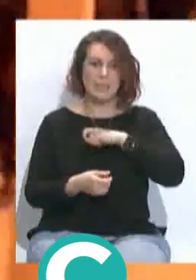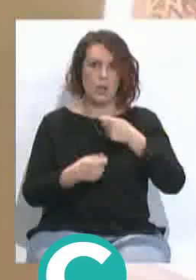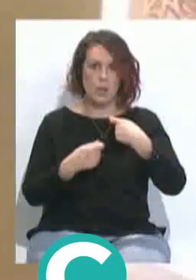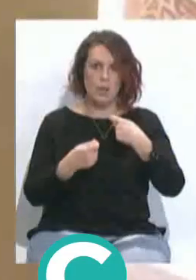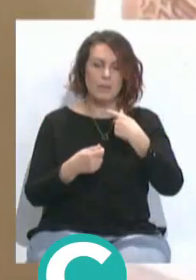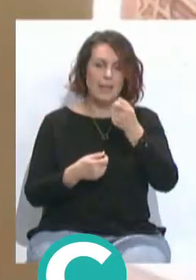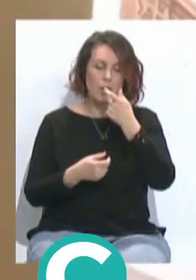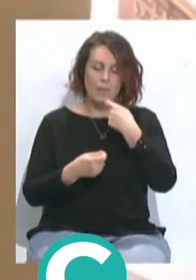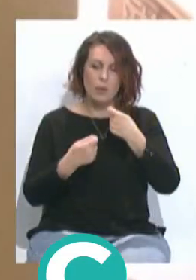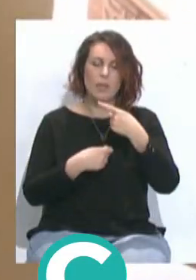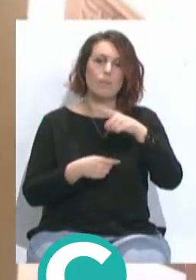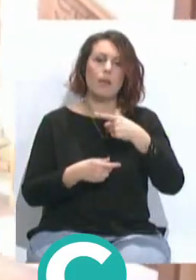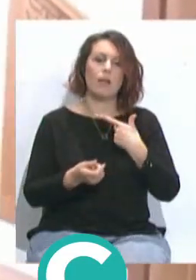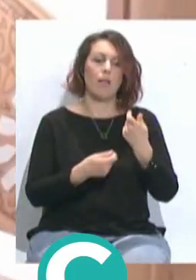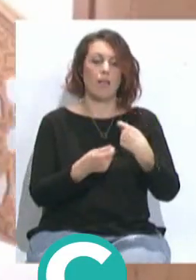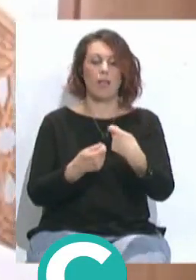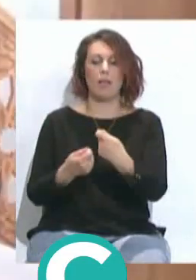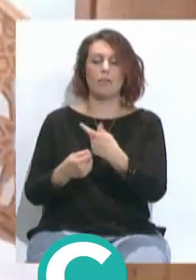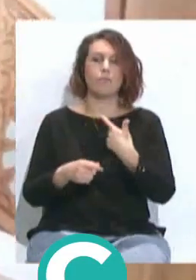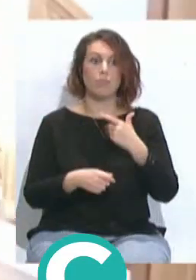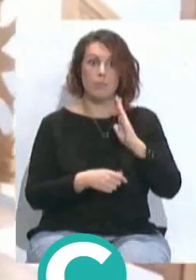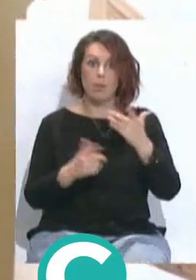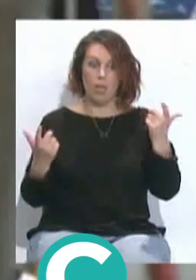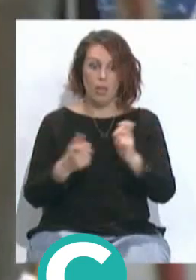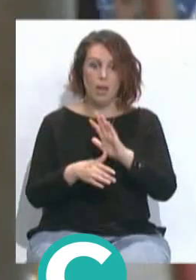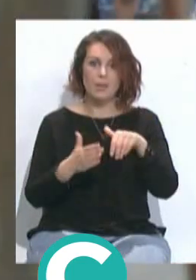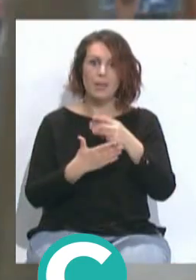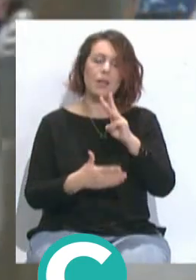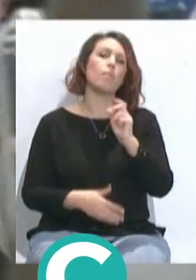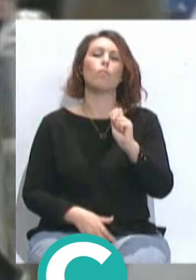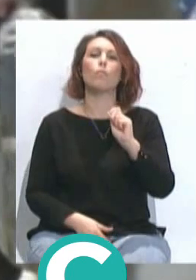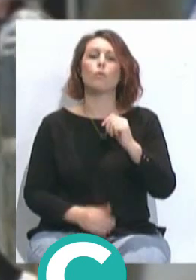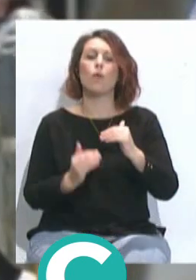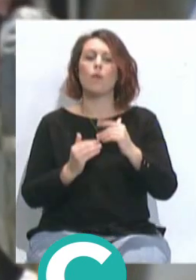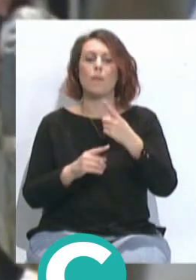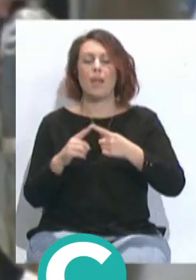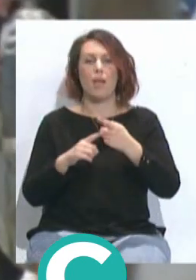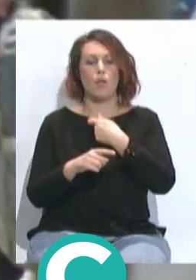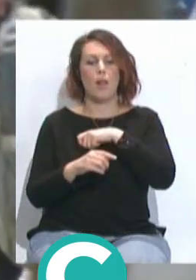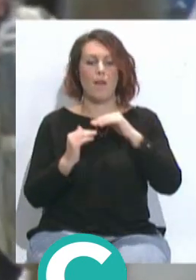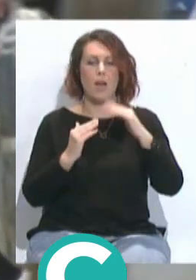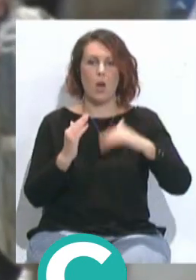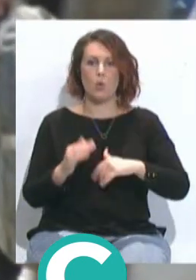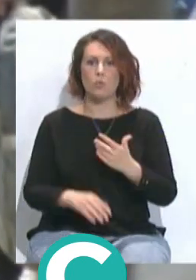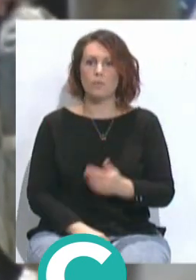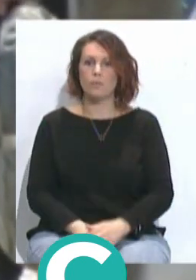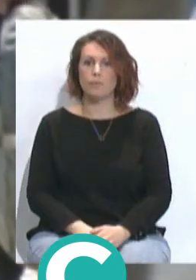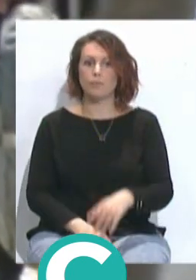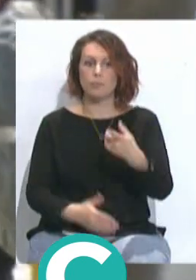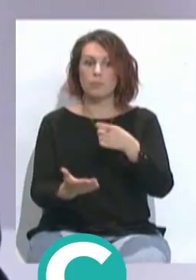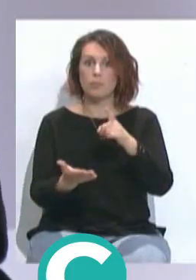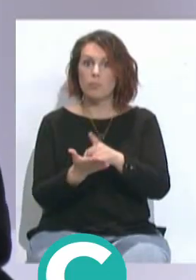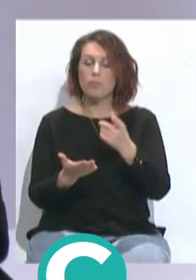contrabando, que han permitido reducir la criminalidad hasta situarla a tres puntos por debajo de la media nacional. Son, de nuevo,